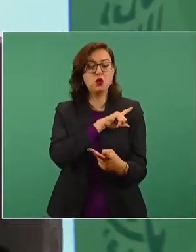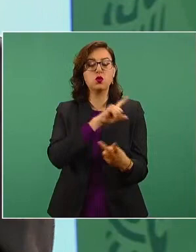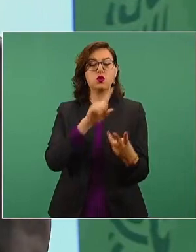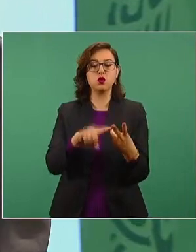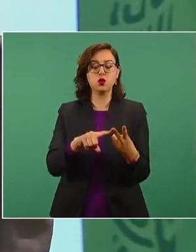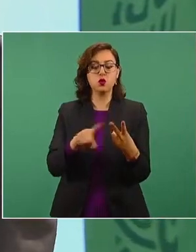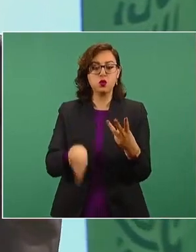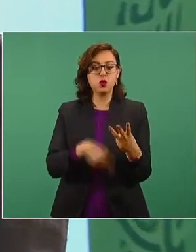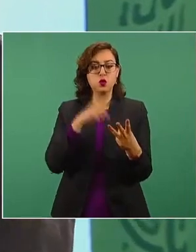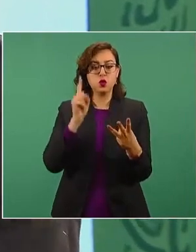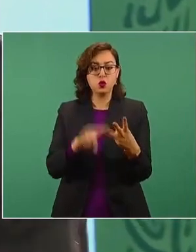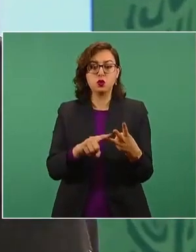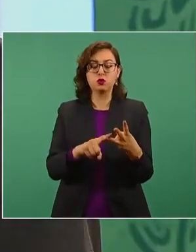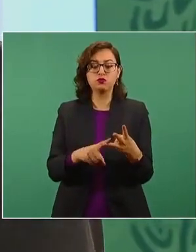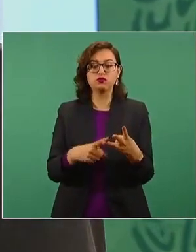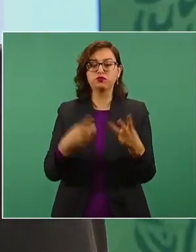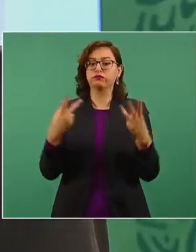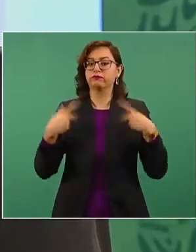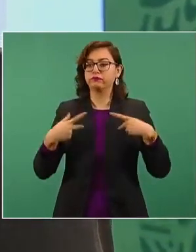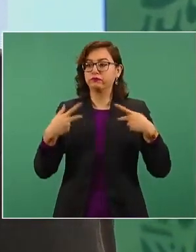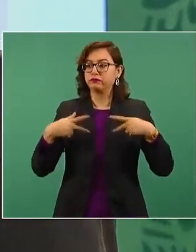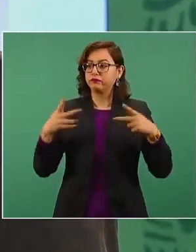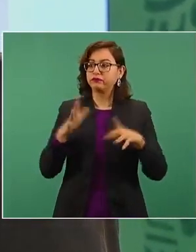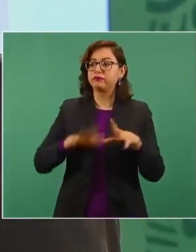en todo lo relacionado con el bienestar.